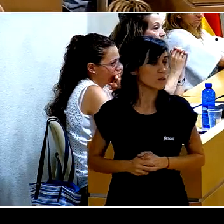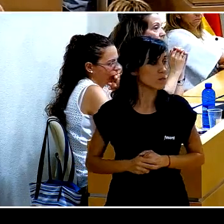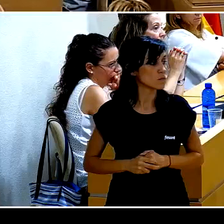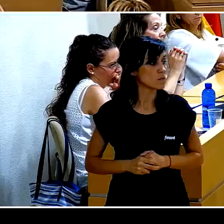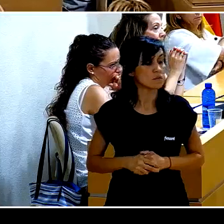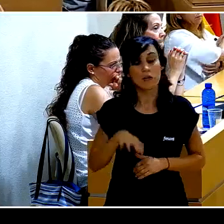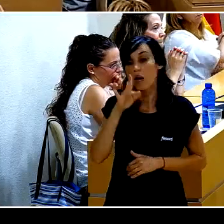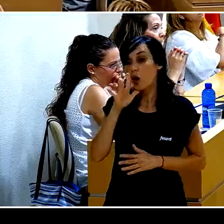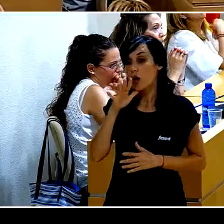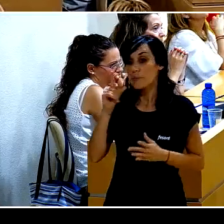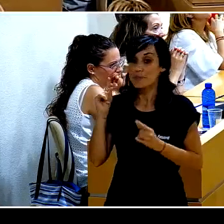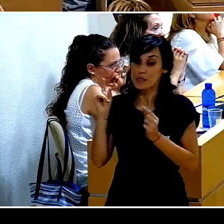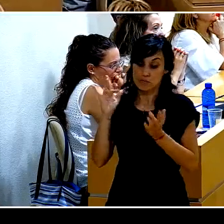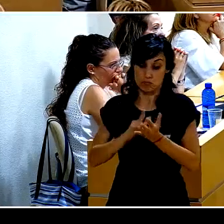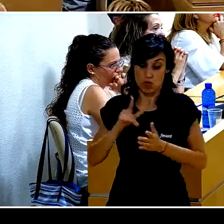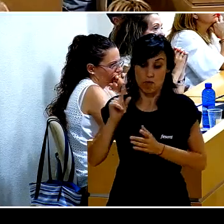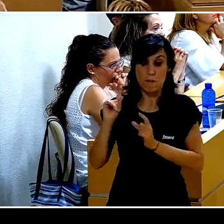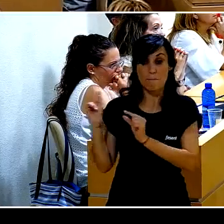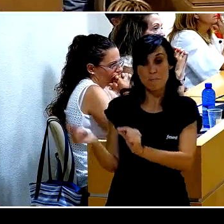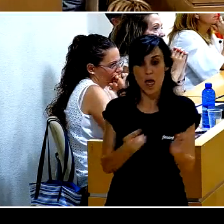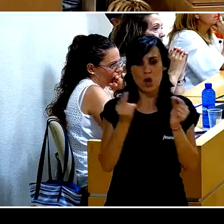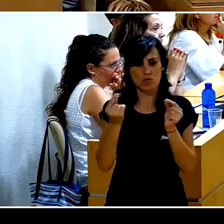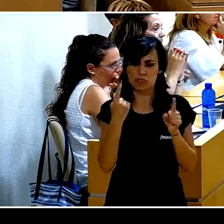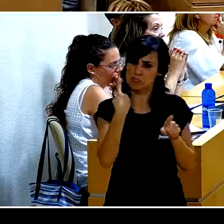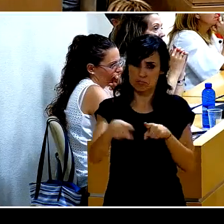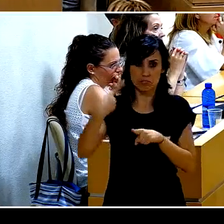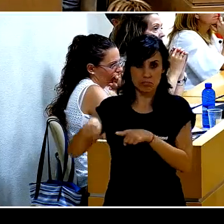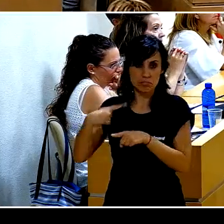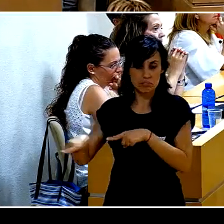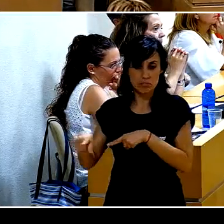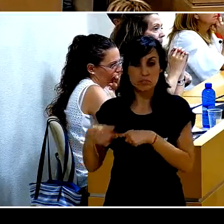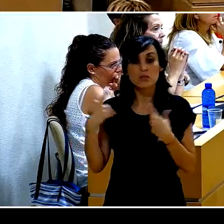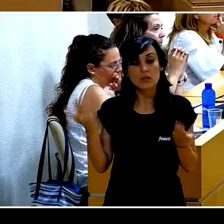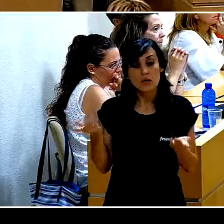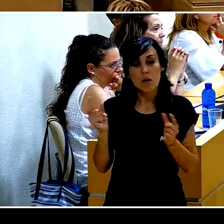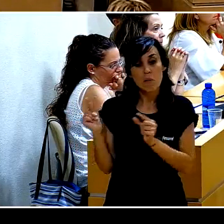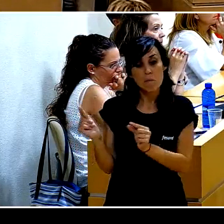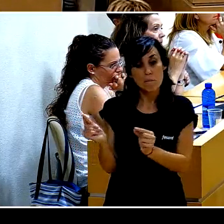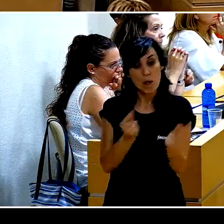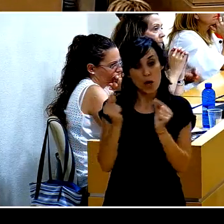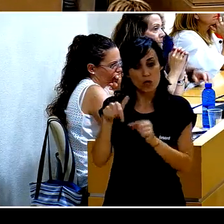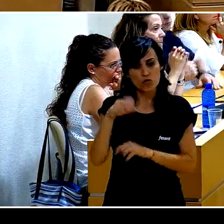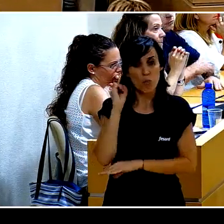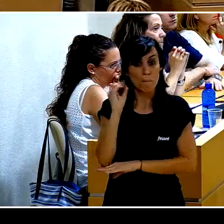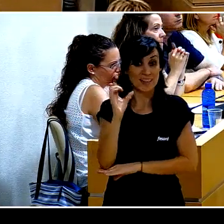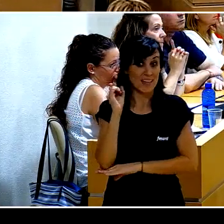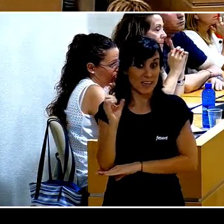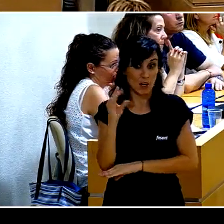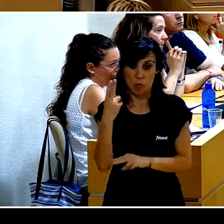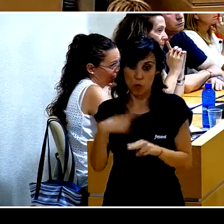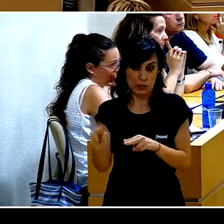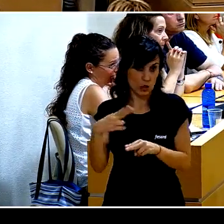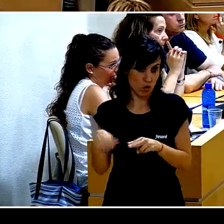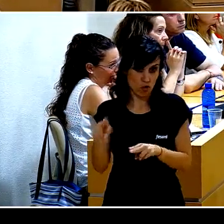estem en un ple molt heterogeni, estem en un ple que evidentment això és un míting, això és un míting